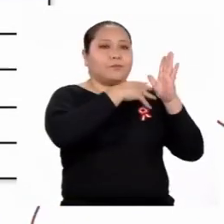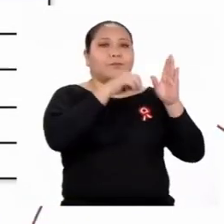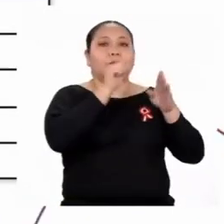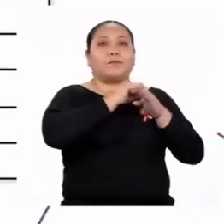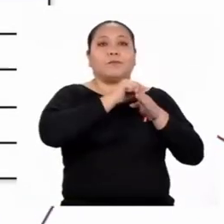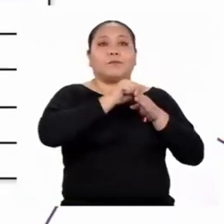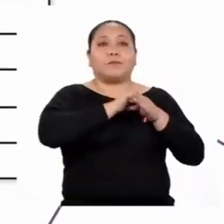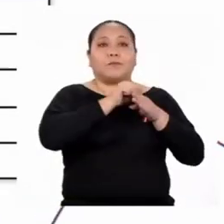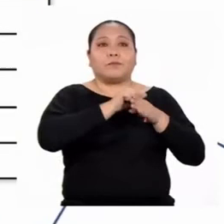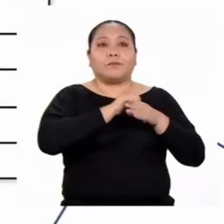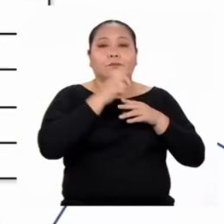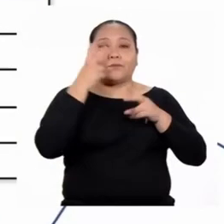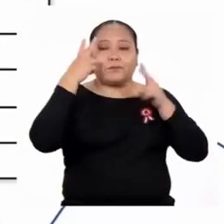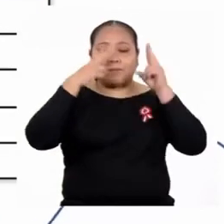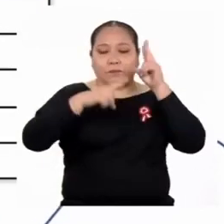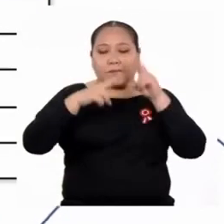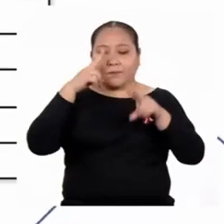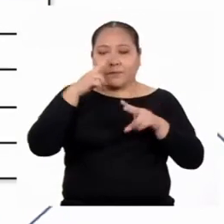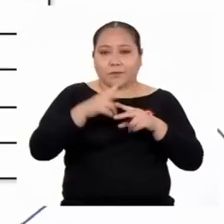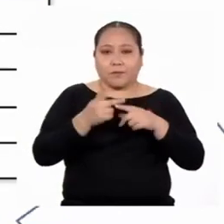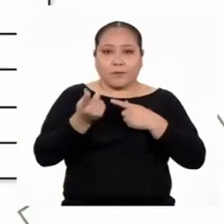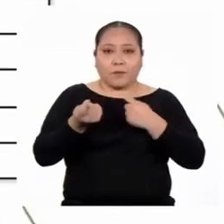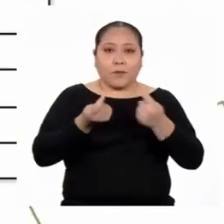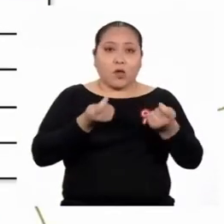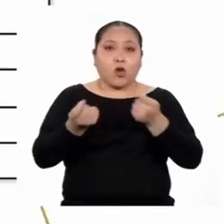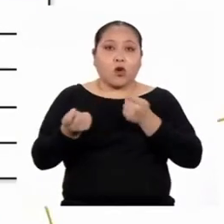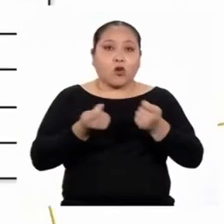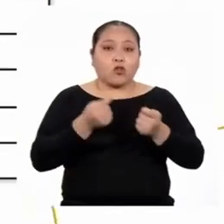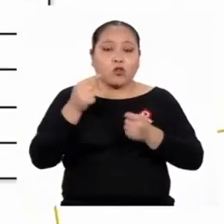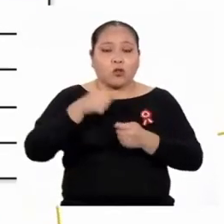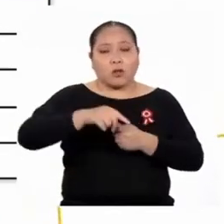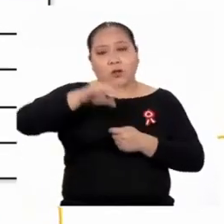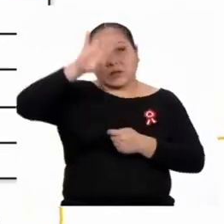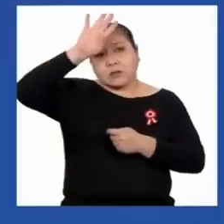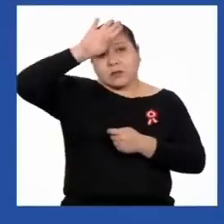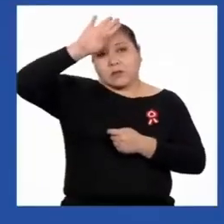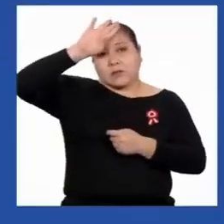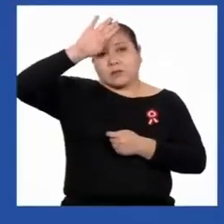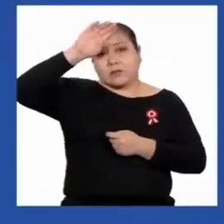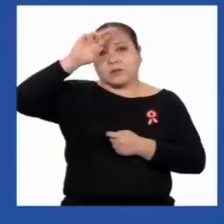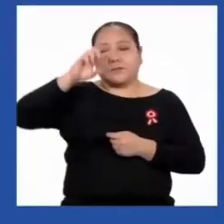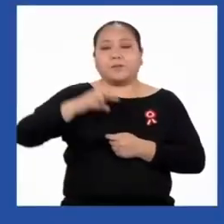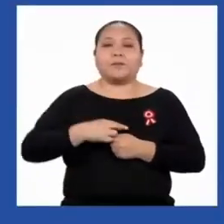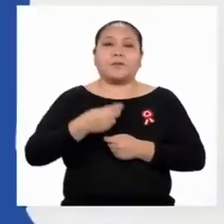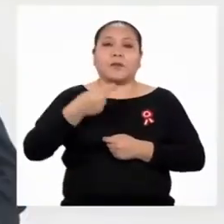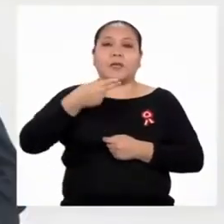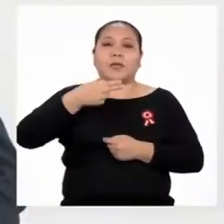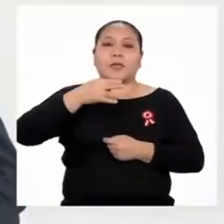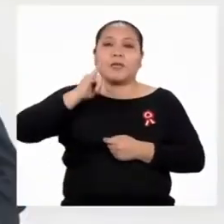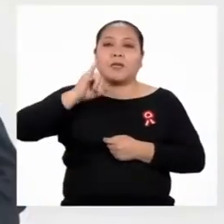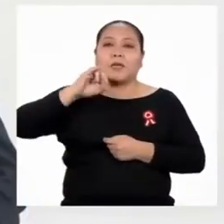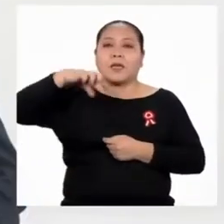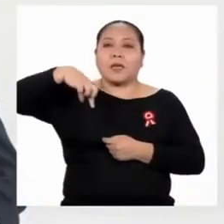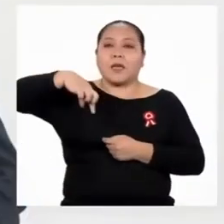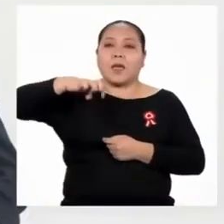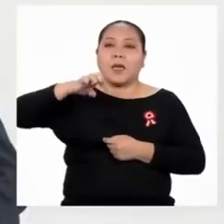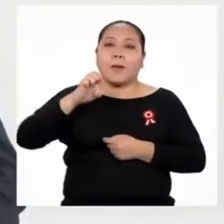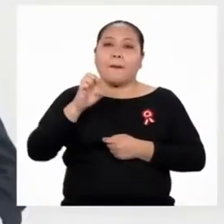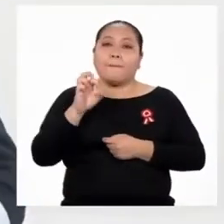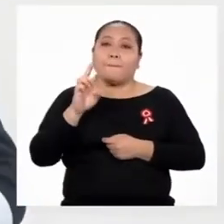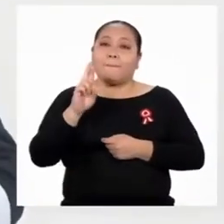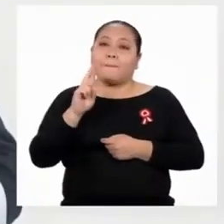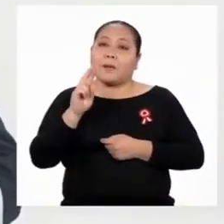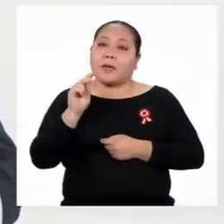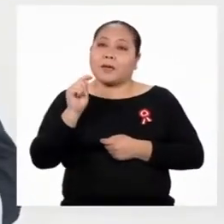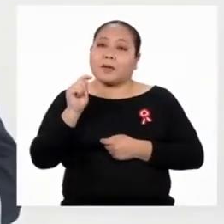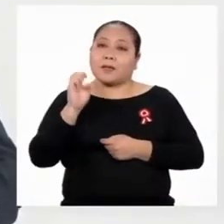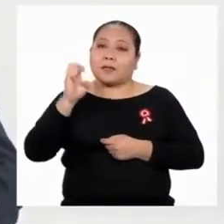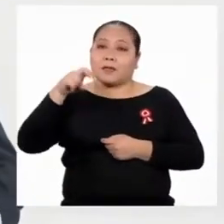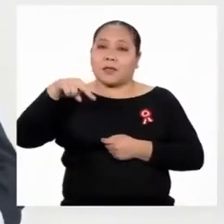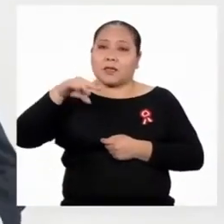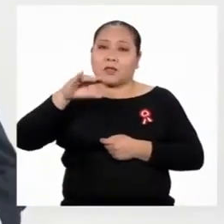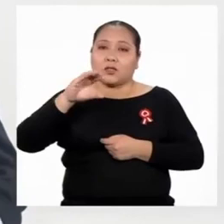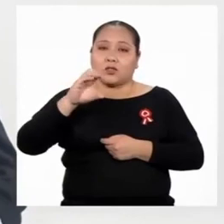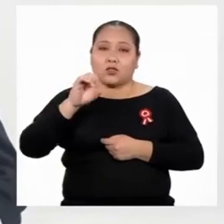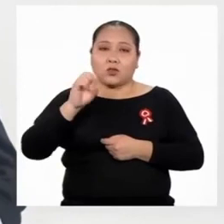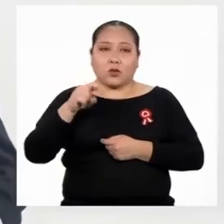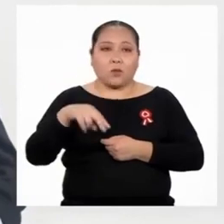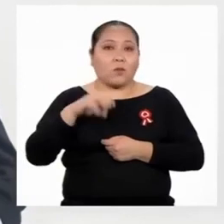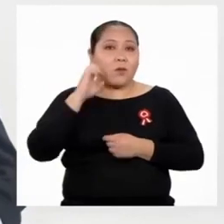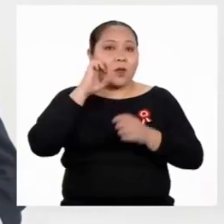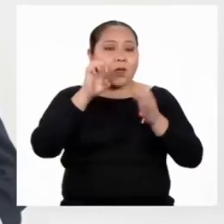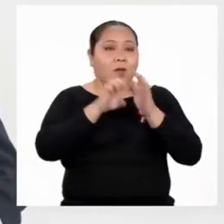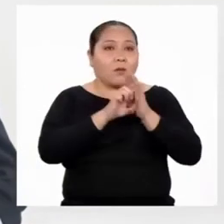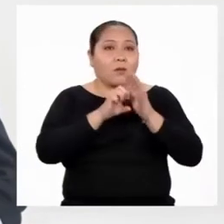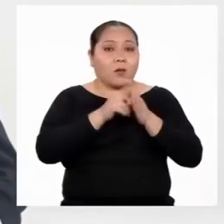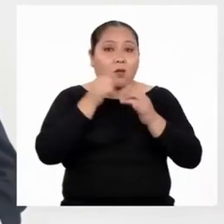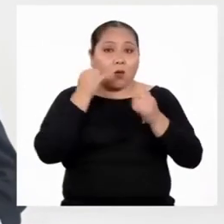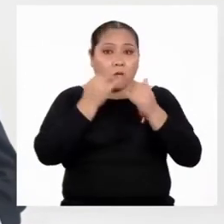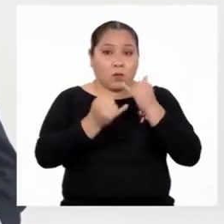diagnóstico, tratamiento y control de la enfermedad hipertensiva. Por ejemplo, la última vez que